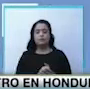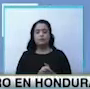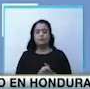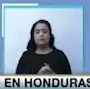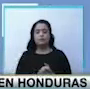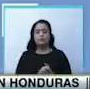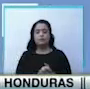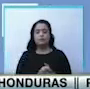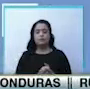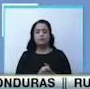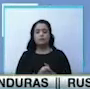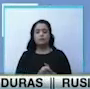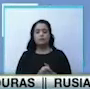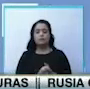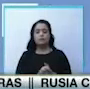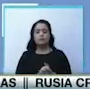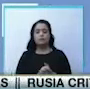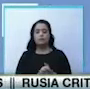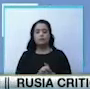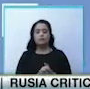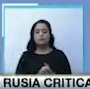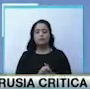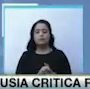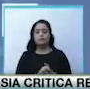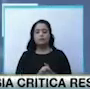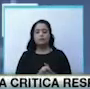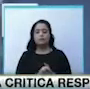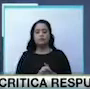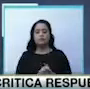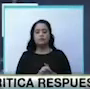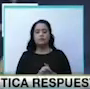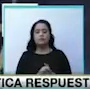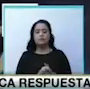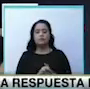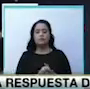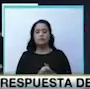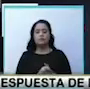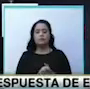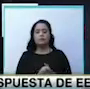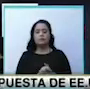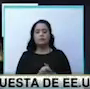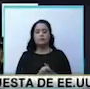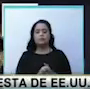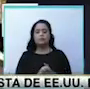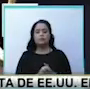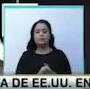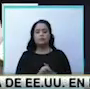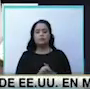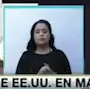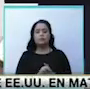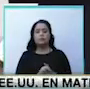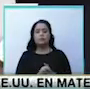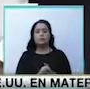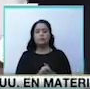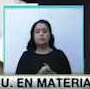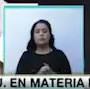poder. Entonces, la semana pasada, te decía, nos llenó de optimismo que ante la crisis del Congreso no hizo una convocatoria para que el